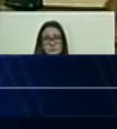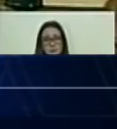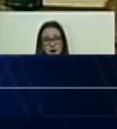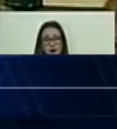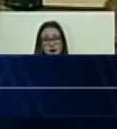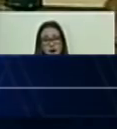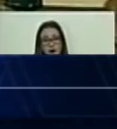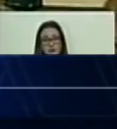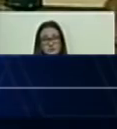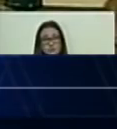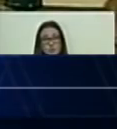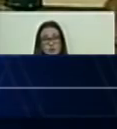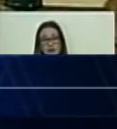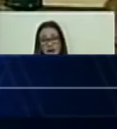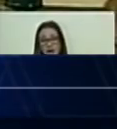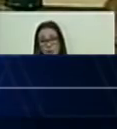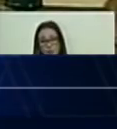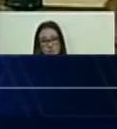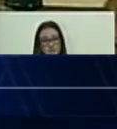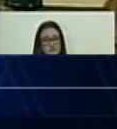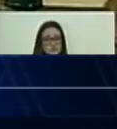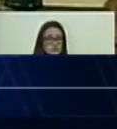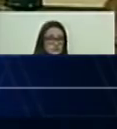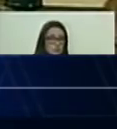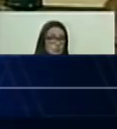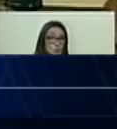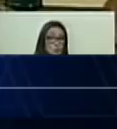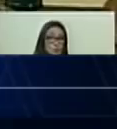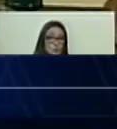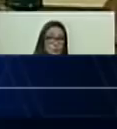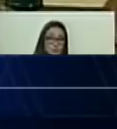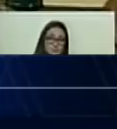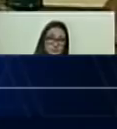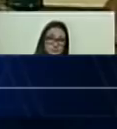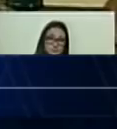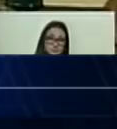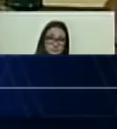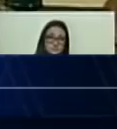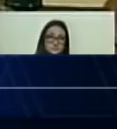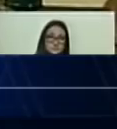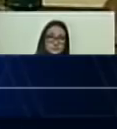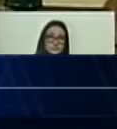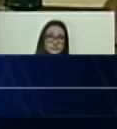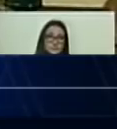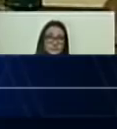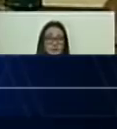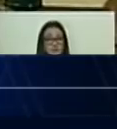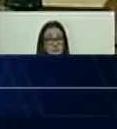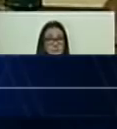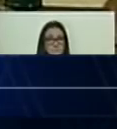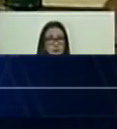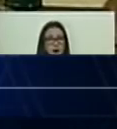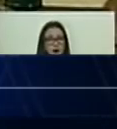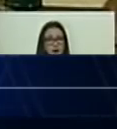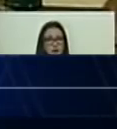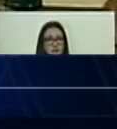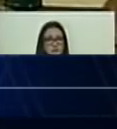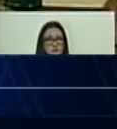gasolina al precio de euros internacionales, etcétera, etcétera. Y además tenía que pagar un alquiler